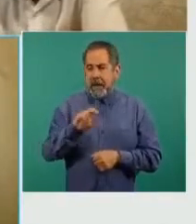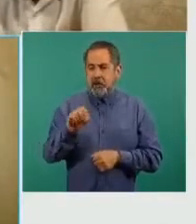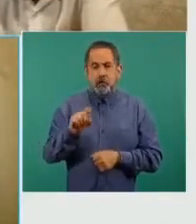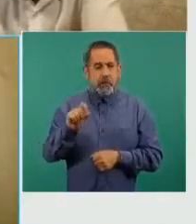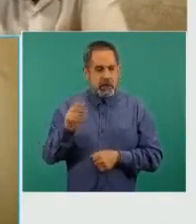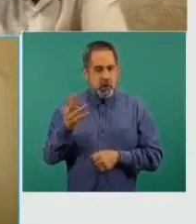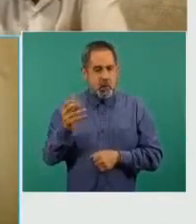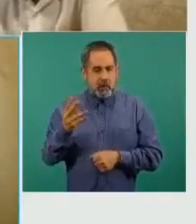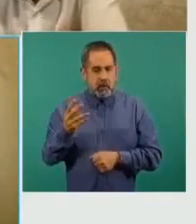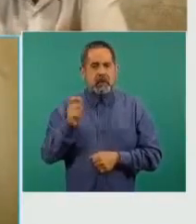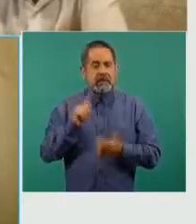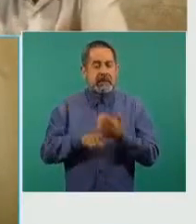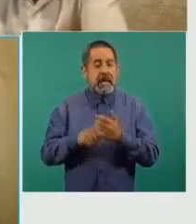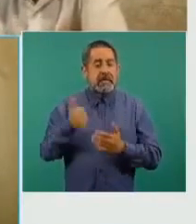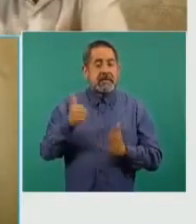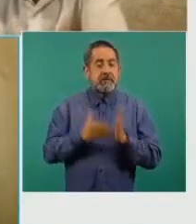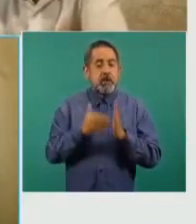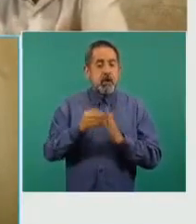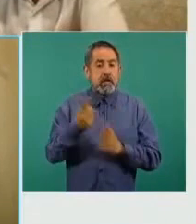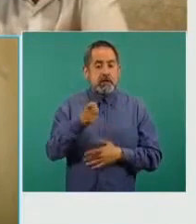Tenemos